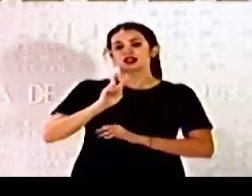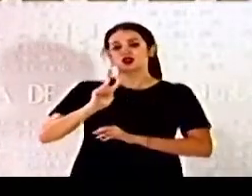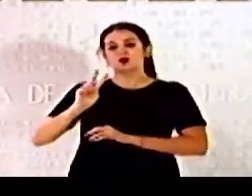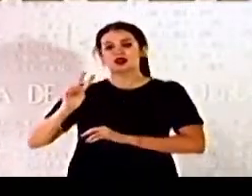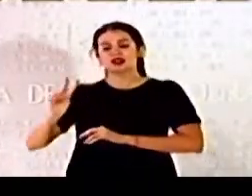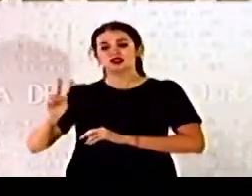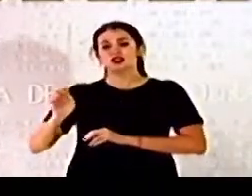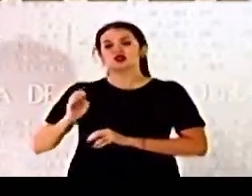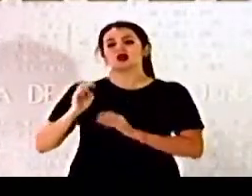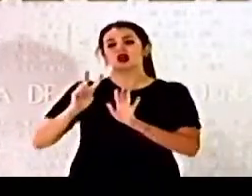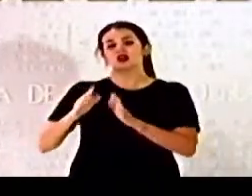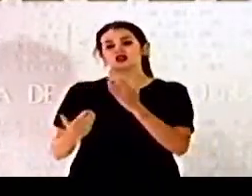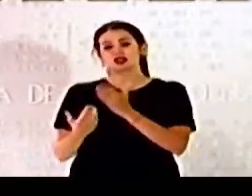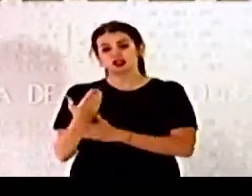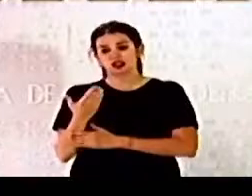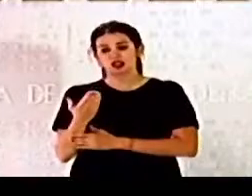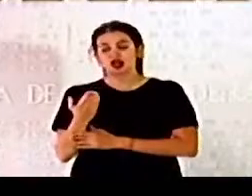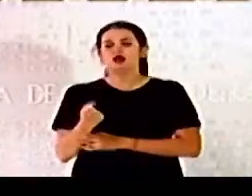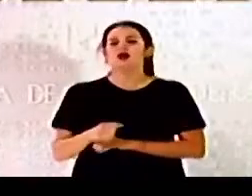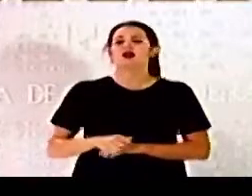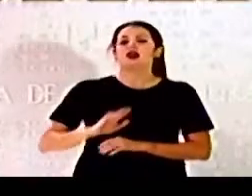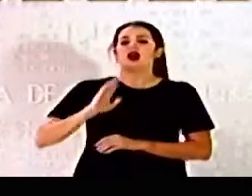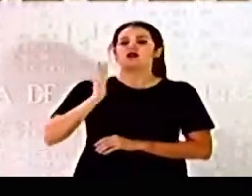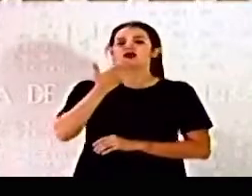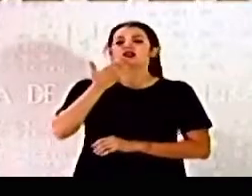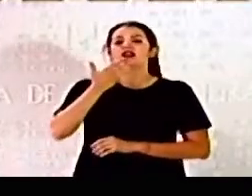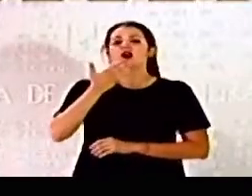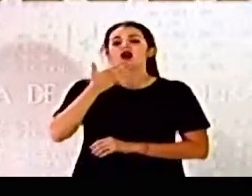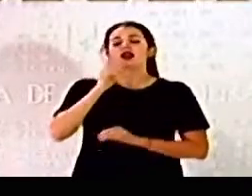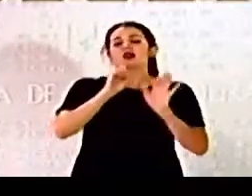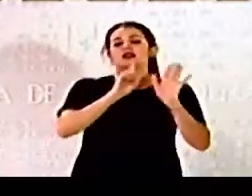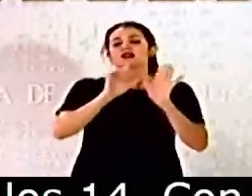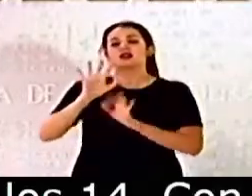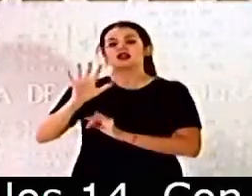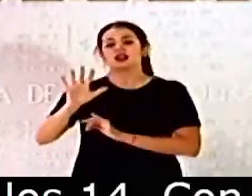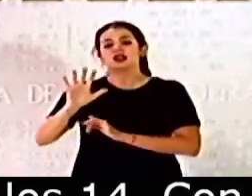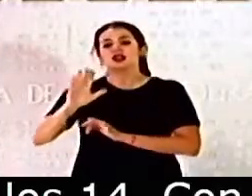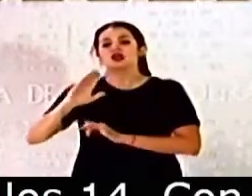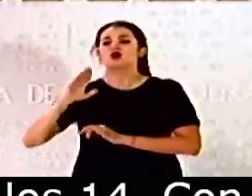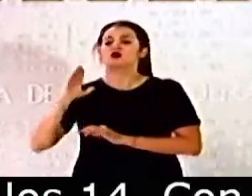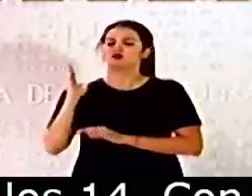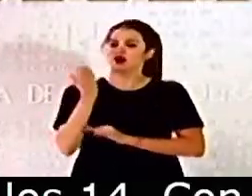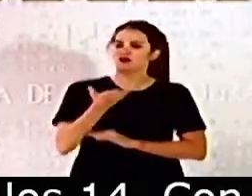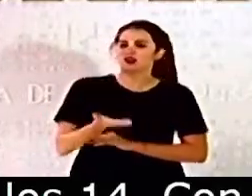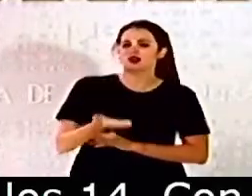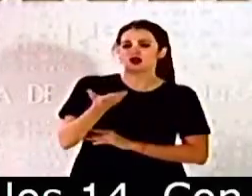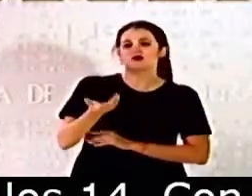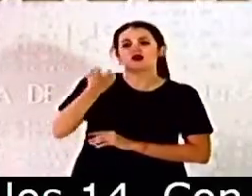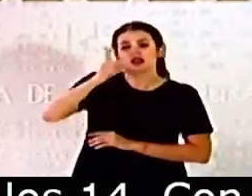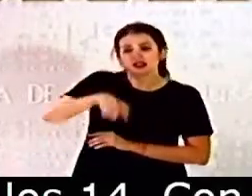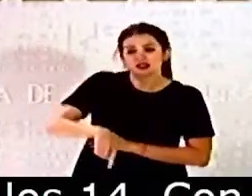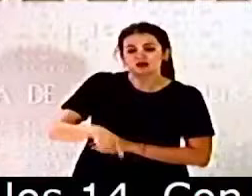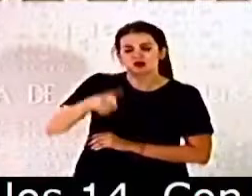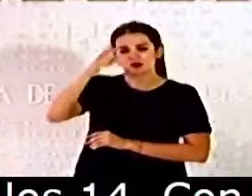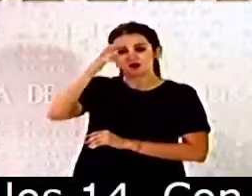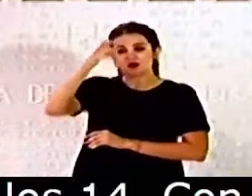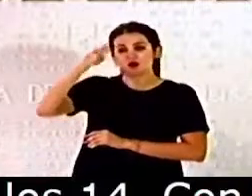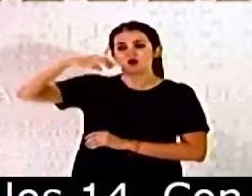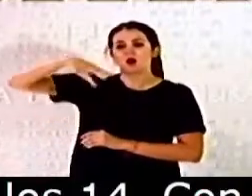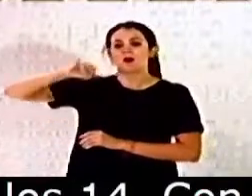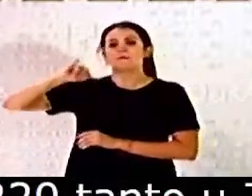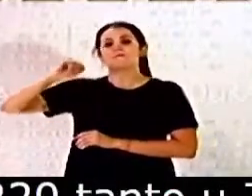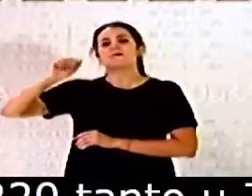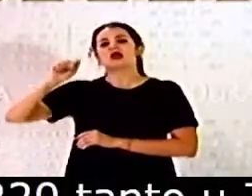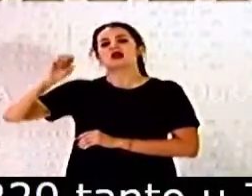en mayores de 65, 220, tanto a los 14 como a los 7 días. Y la localidad de Miajada ha tenido